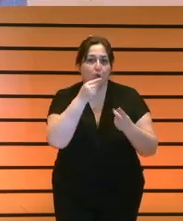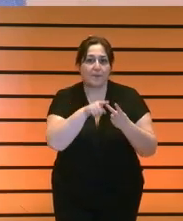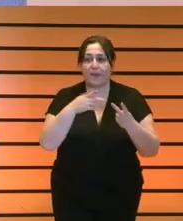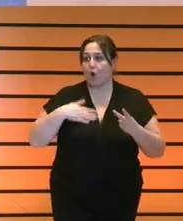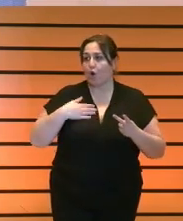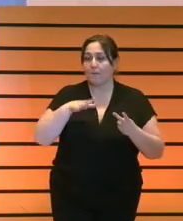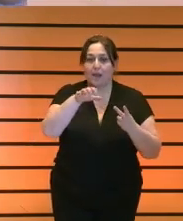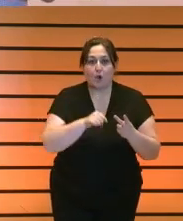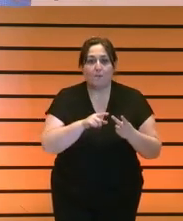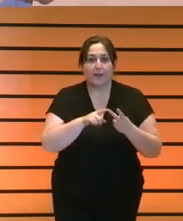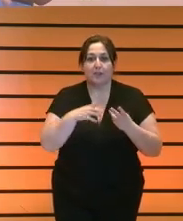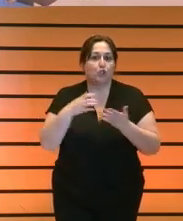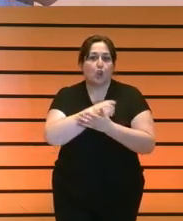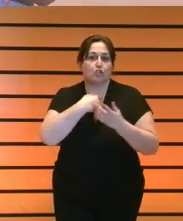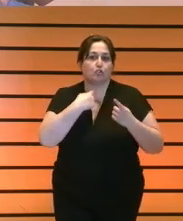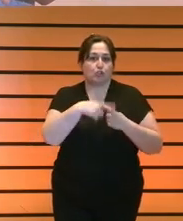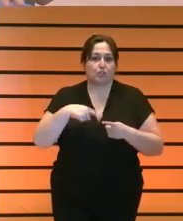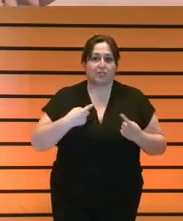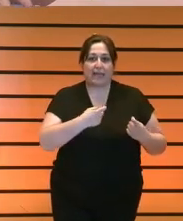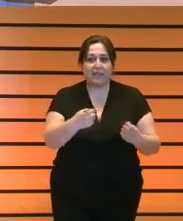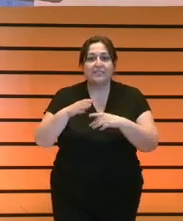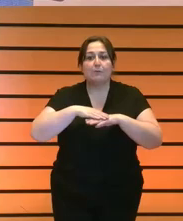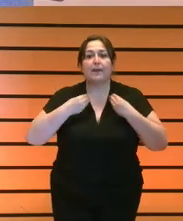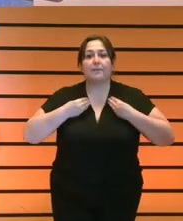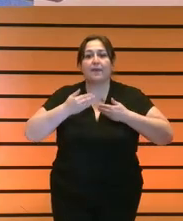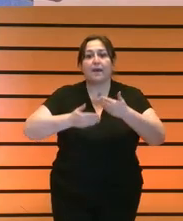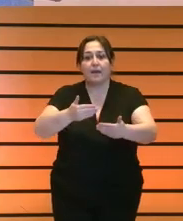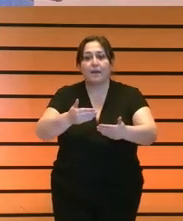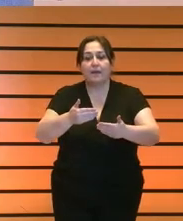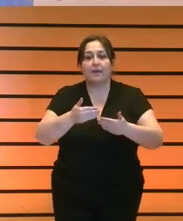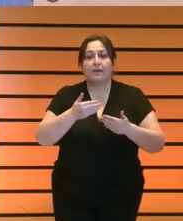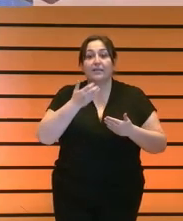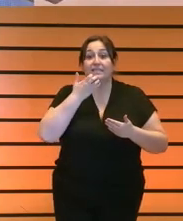o comprase todo lo que necesita para seguir viviendo